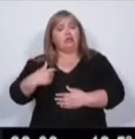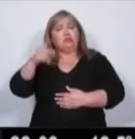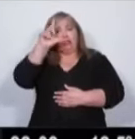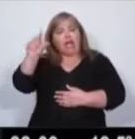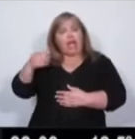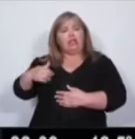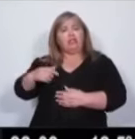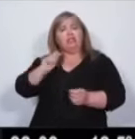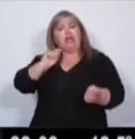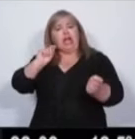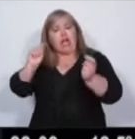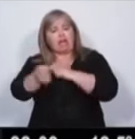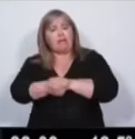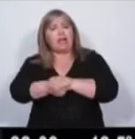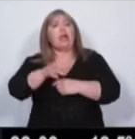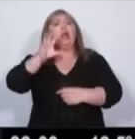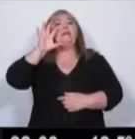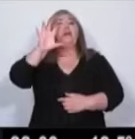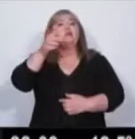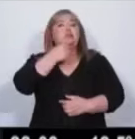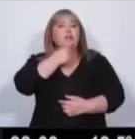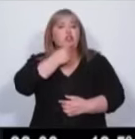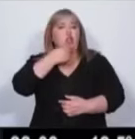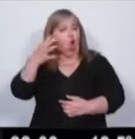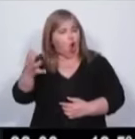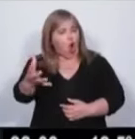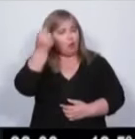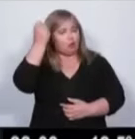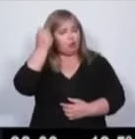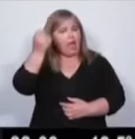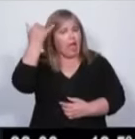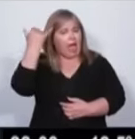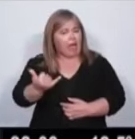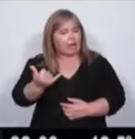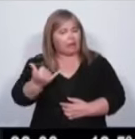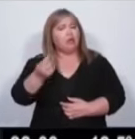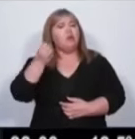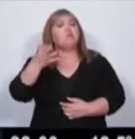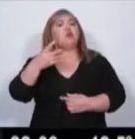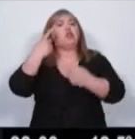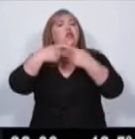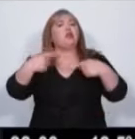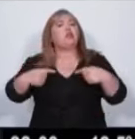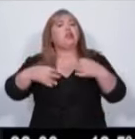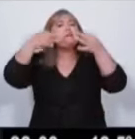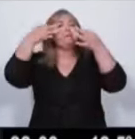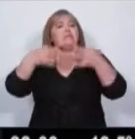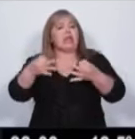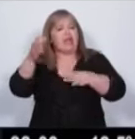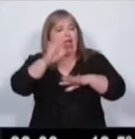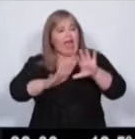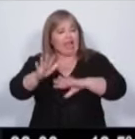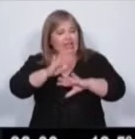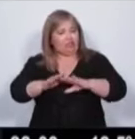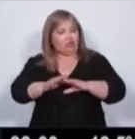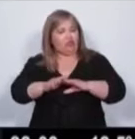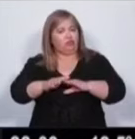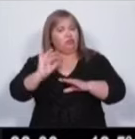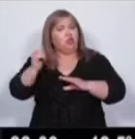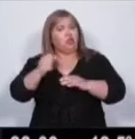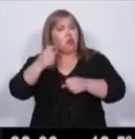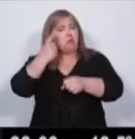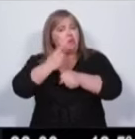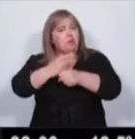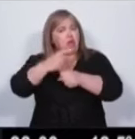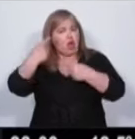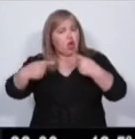oportunidades porque ha hecho bien las cosas. Quiero decirles que tenemos las mismas prioridades. Me voy a